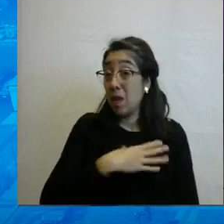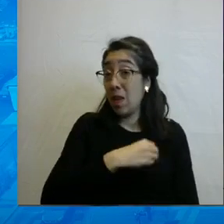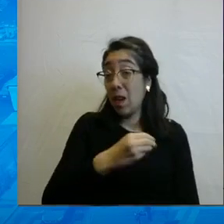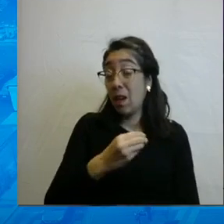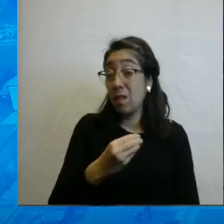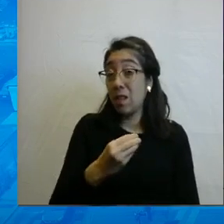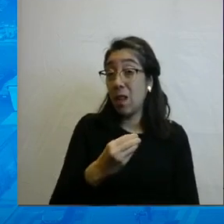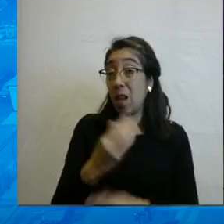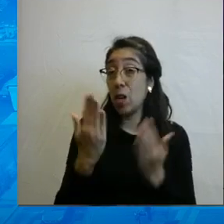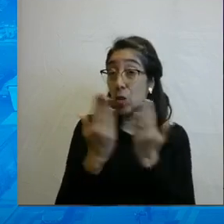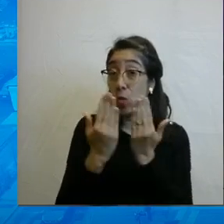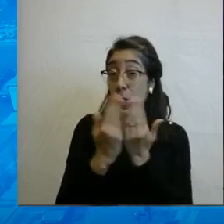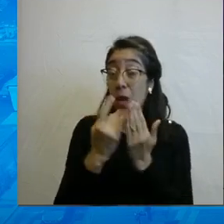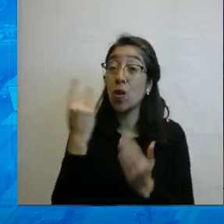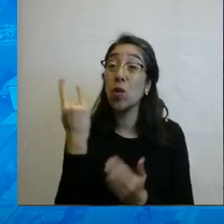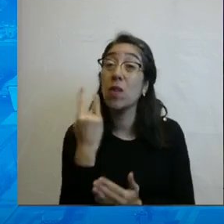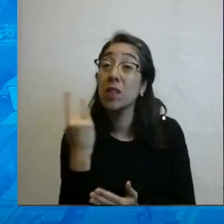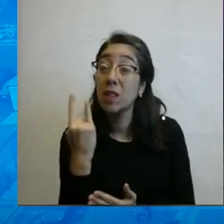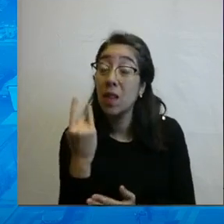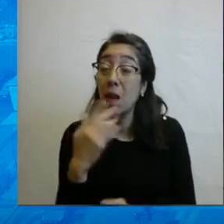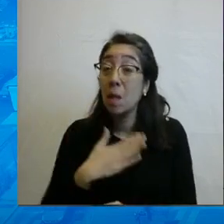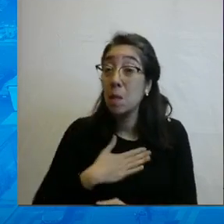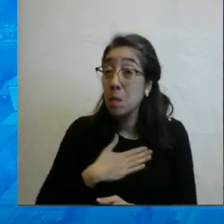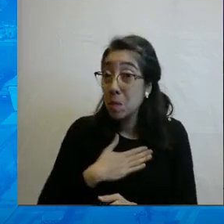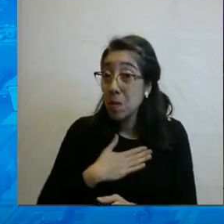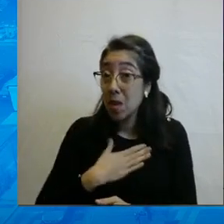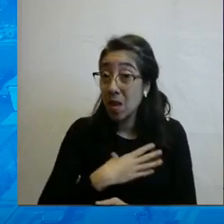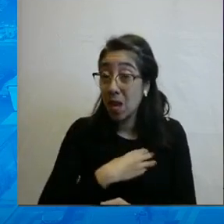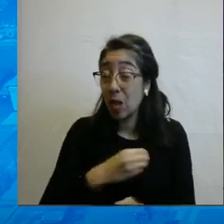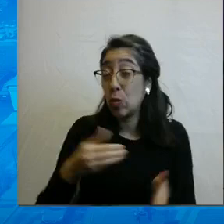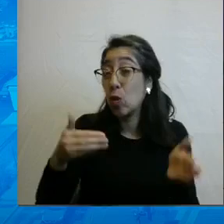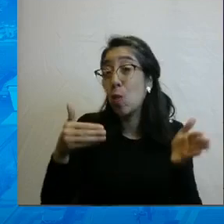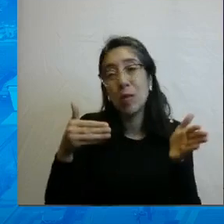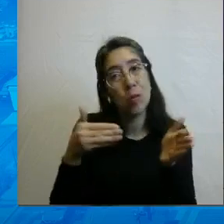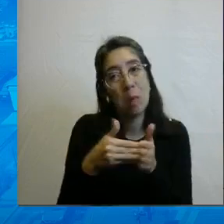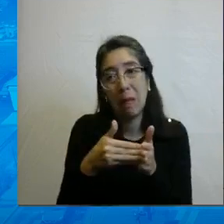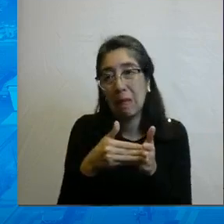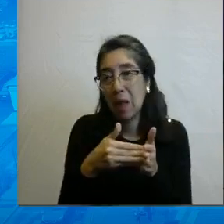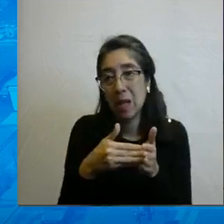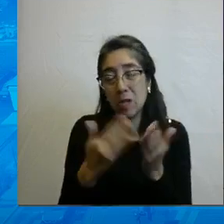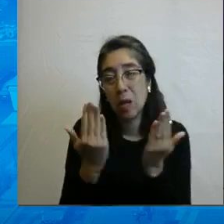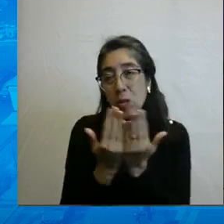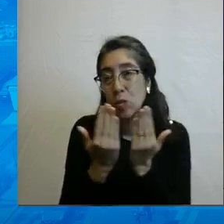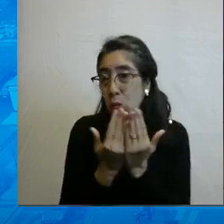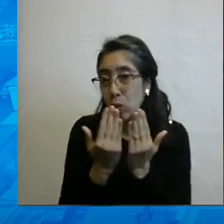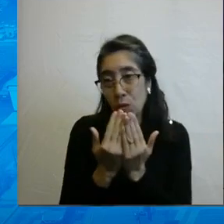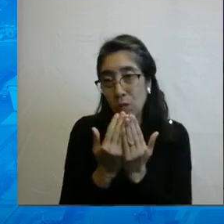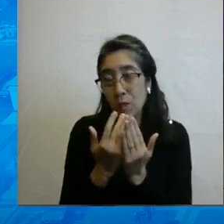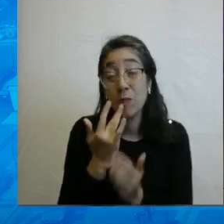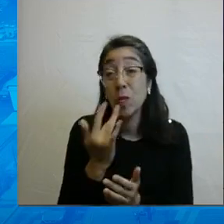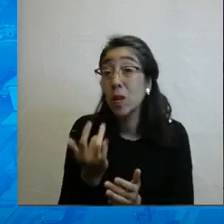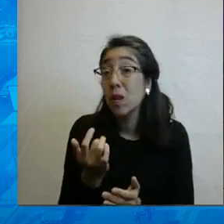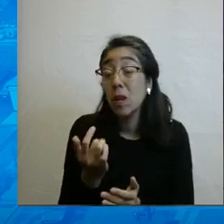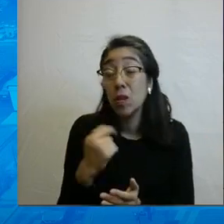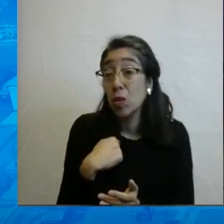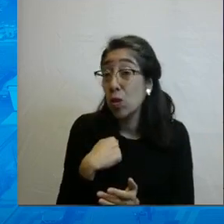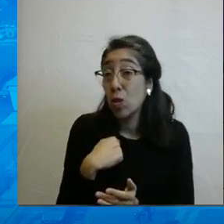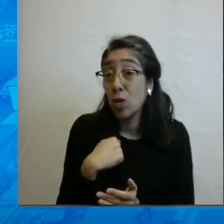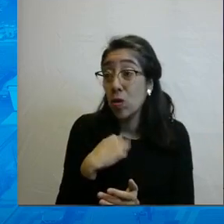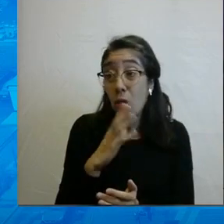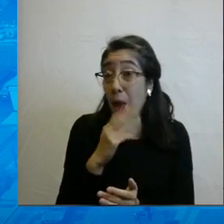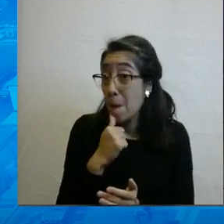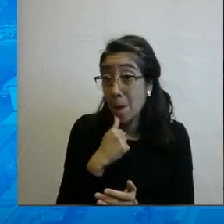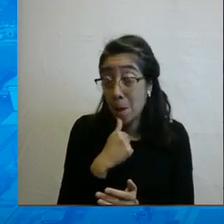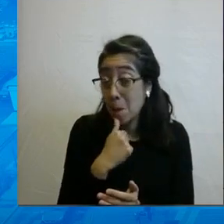tuvo que congelar. Es verdad que está con gratuidad, pero yo todos los días tenía que tener plata para darle para comer y para